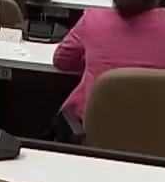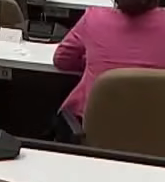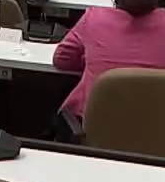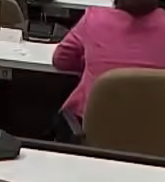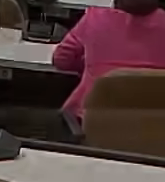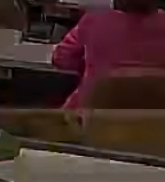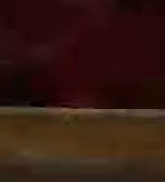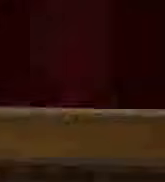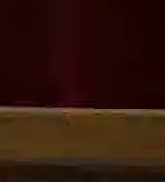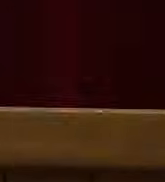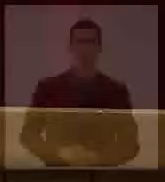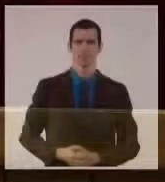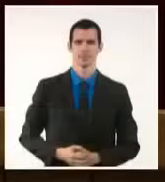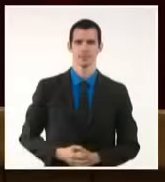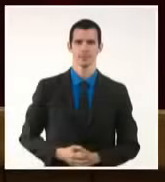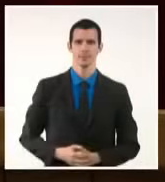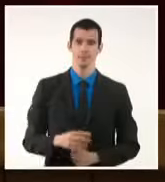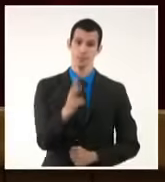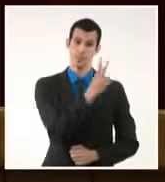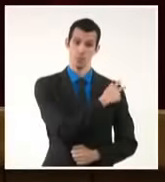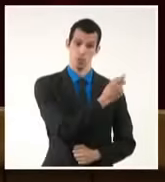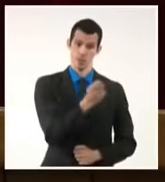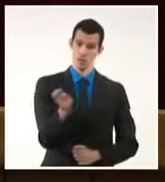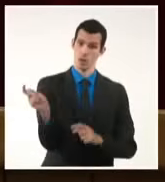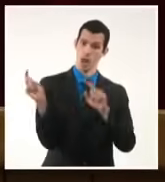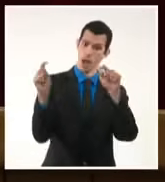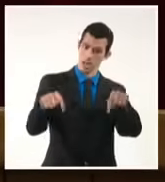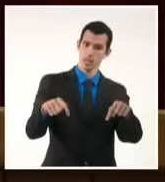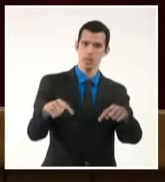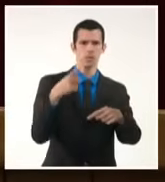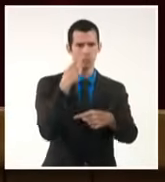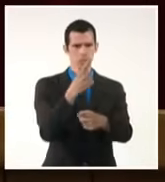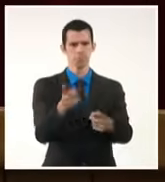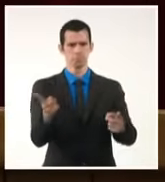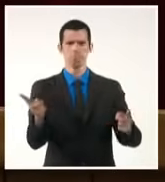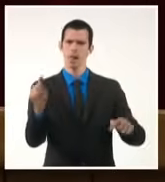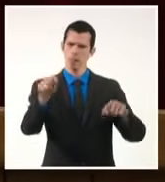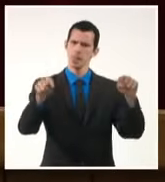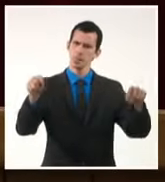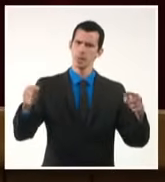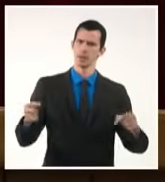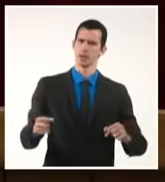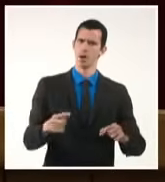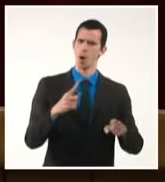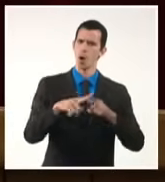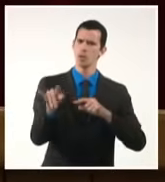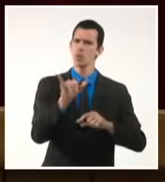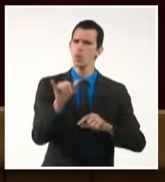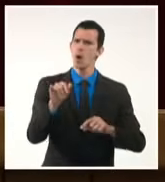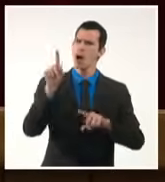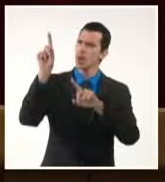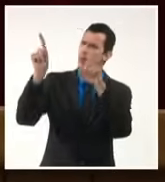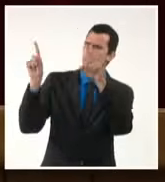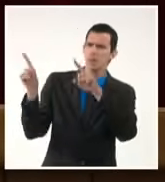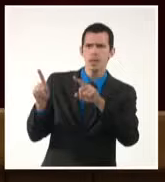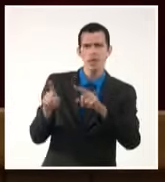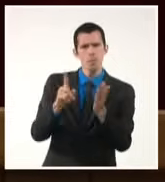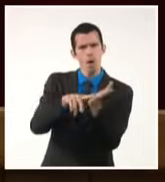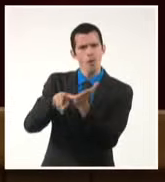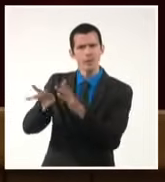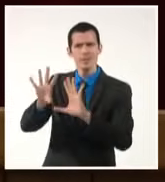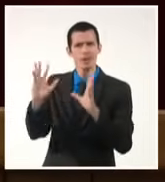para los que están aquí, que no son pocos, y para todos los que ejercieron o ejercen el hermoso oficio de